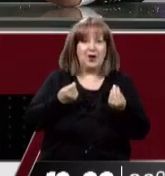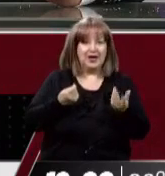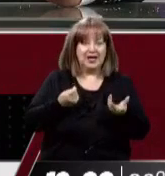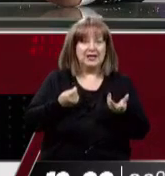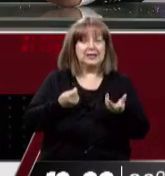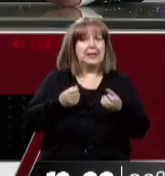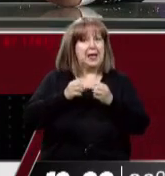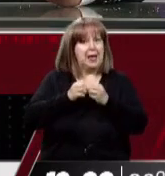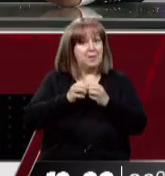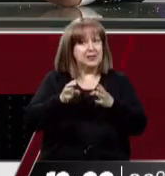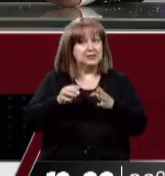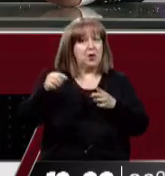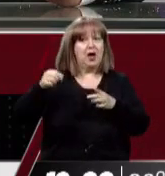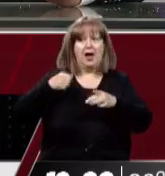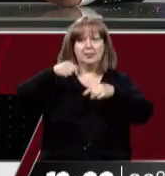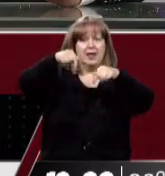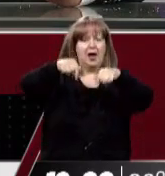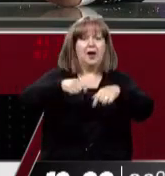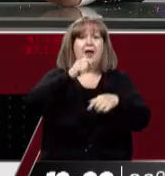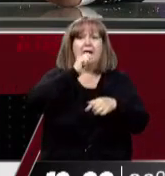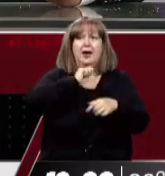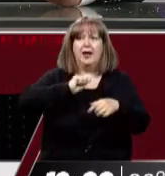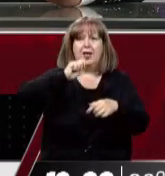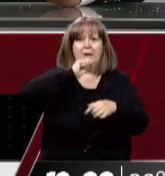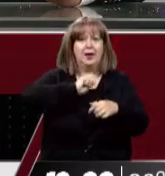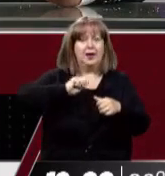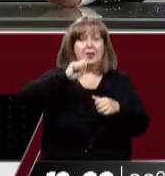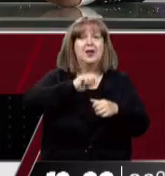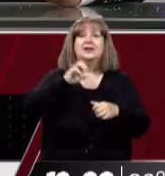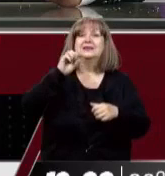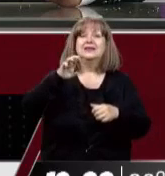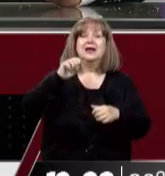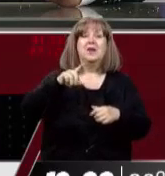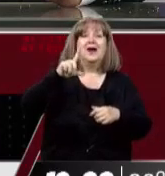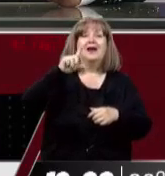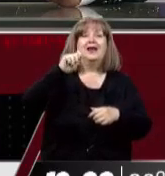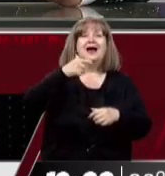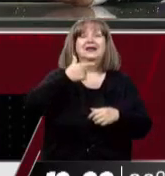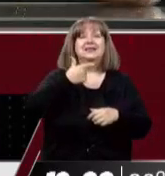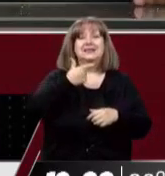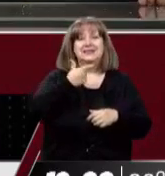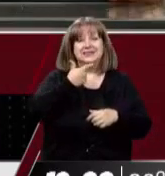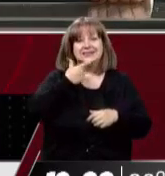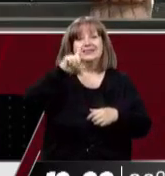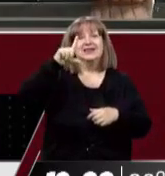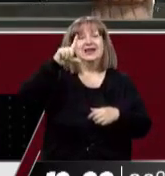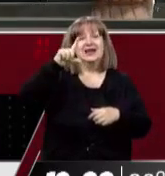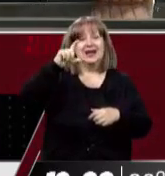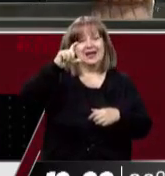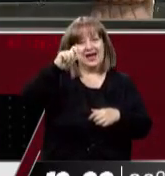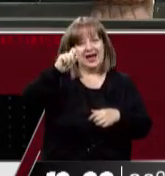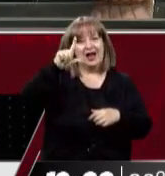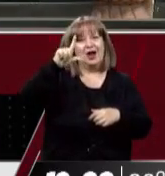que comenzó el mundial a la fecha es el sabor más vendido. Se llama La Escaloneta y lo tomaron muchas